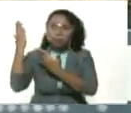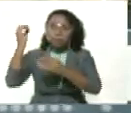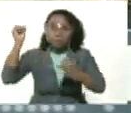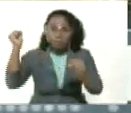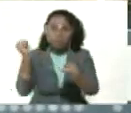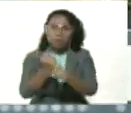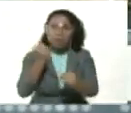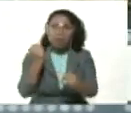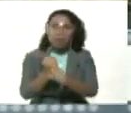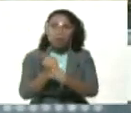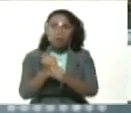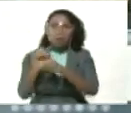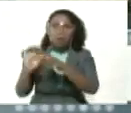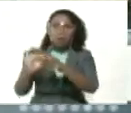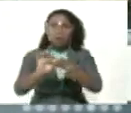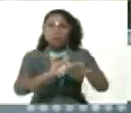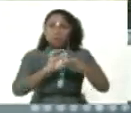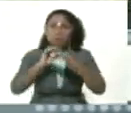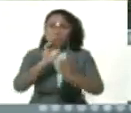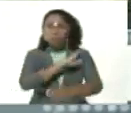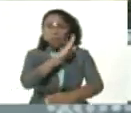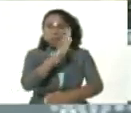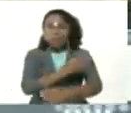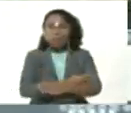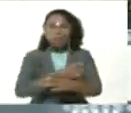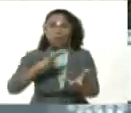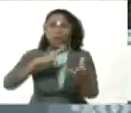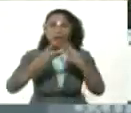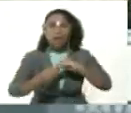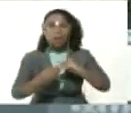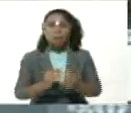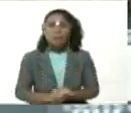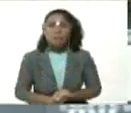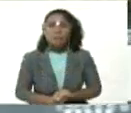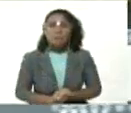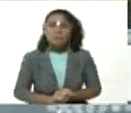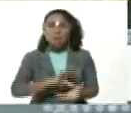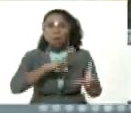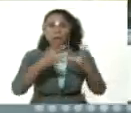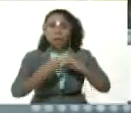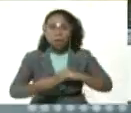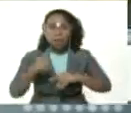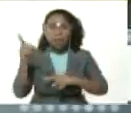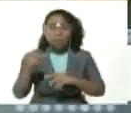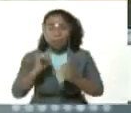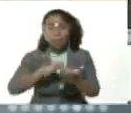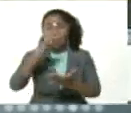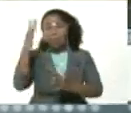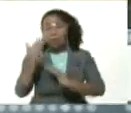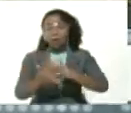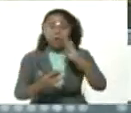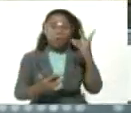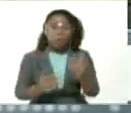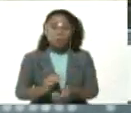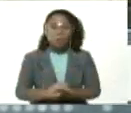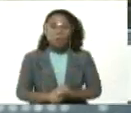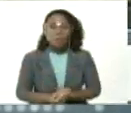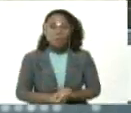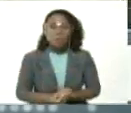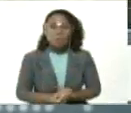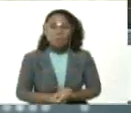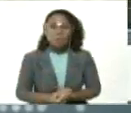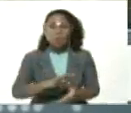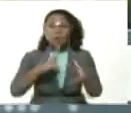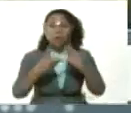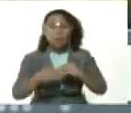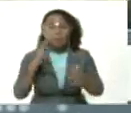Trabajar, articular, fortalecer los CLAP. Los CLAP son un milagro. Los CLAP,